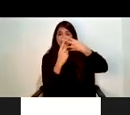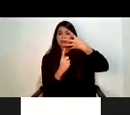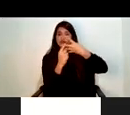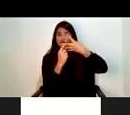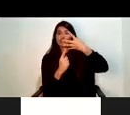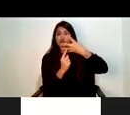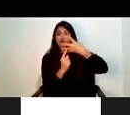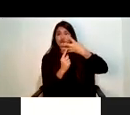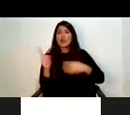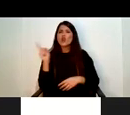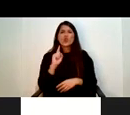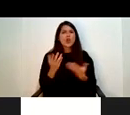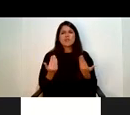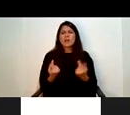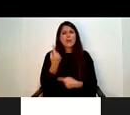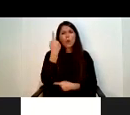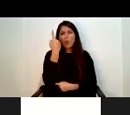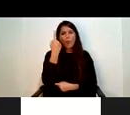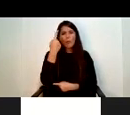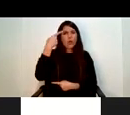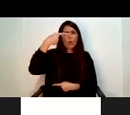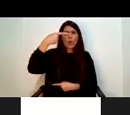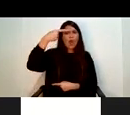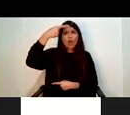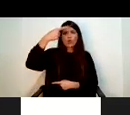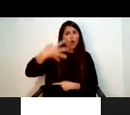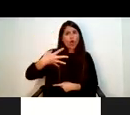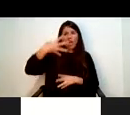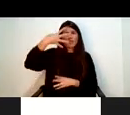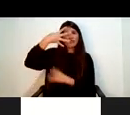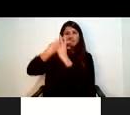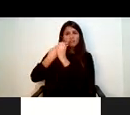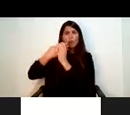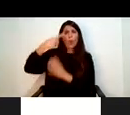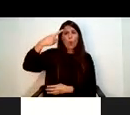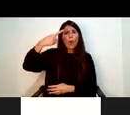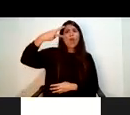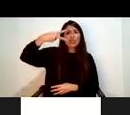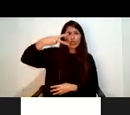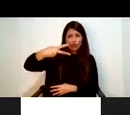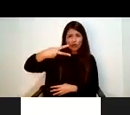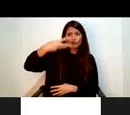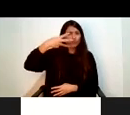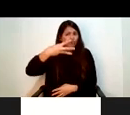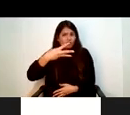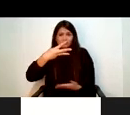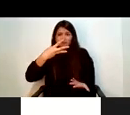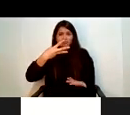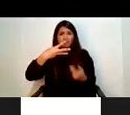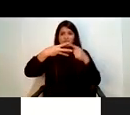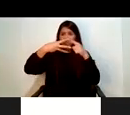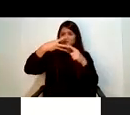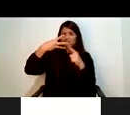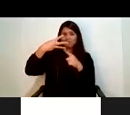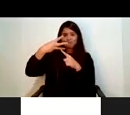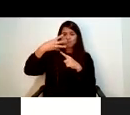No necesariamente va a ser una. Pueden estar todas, puede estar una, pueden estar tres.